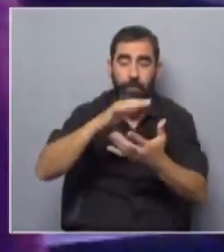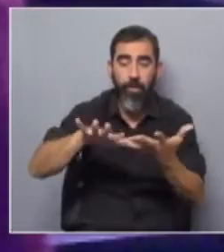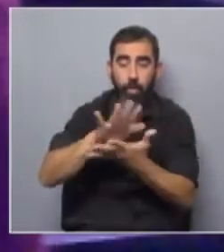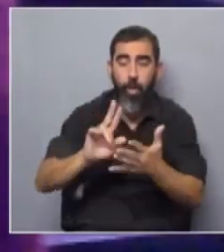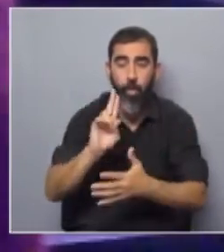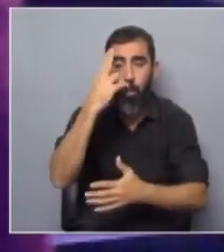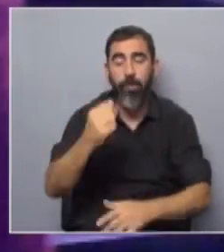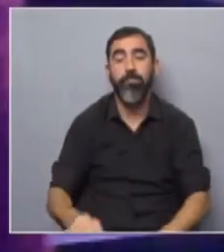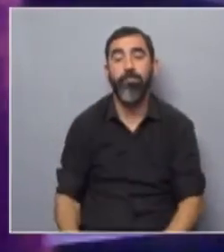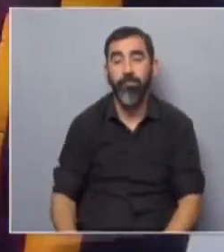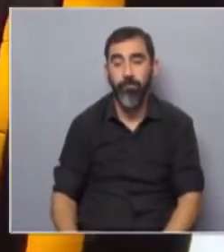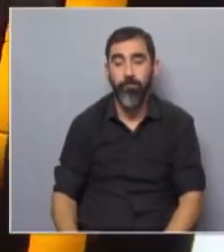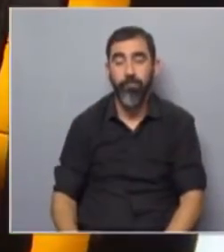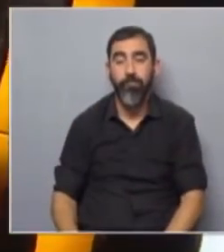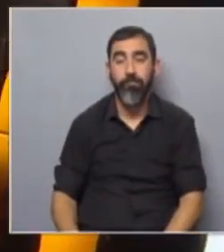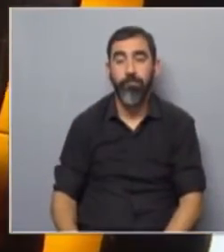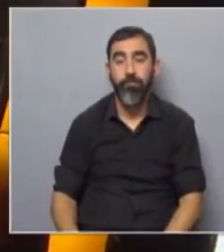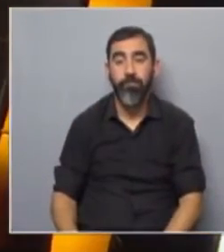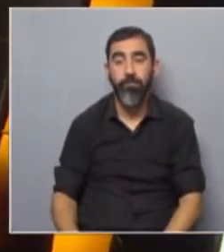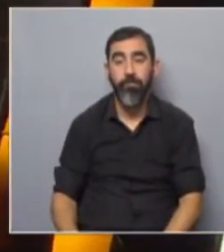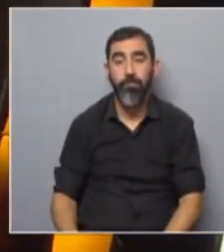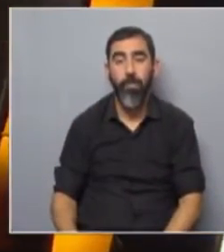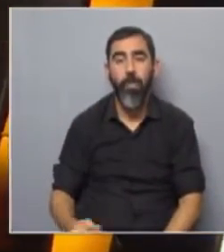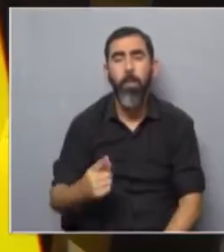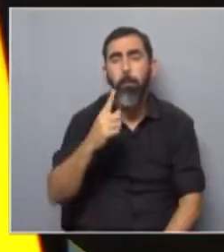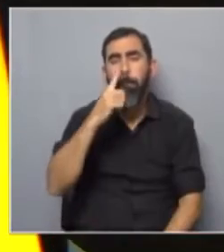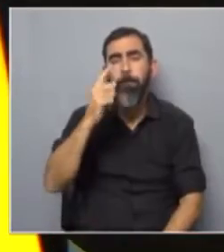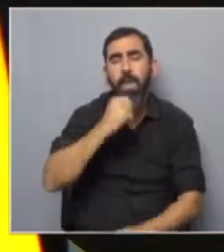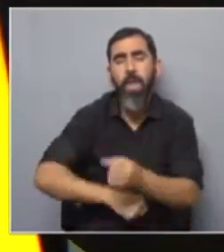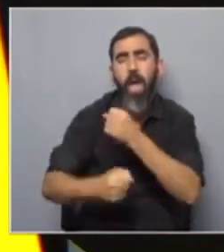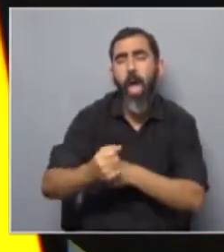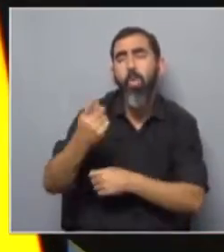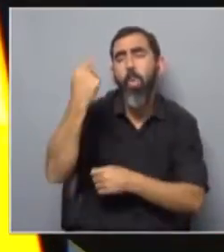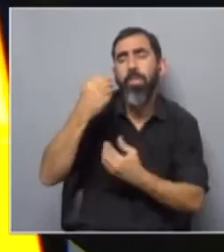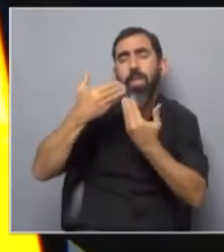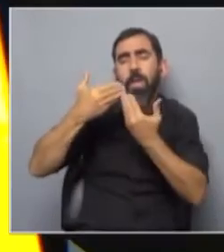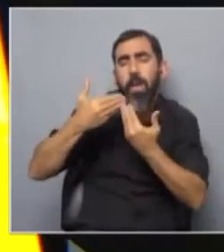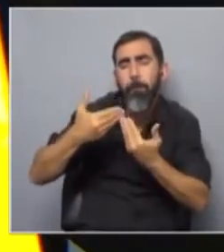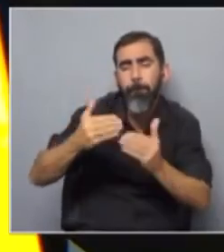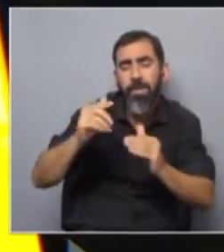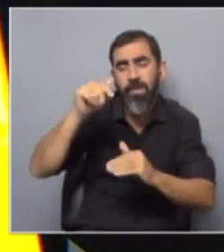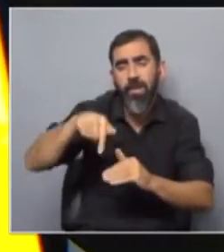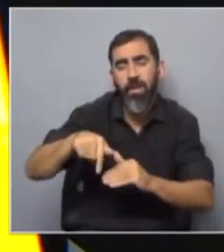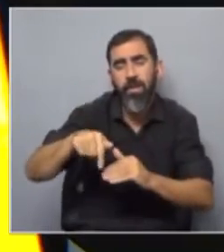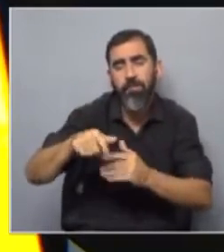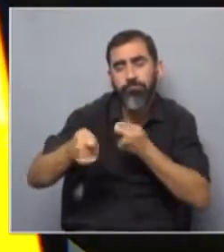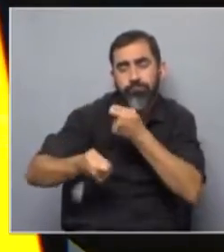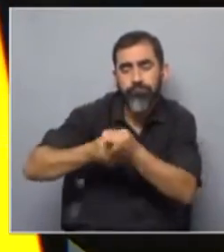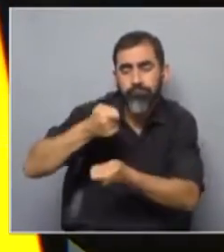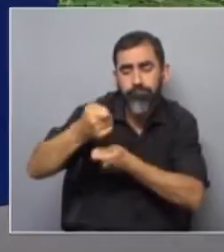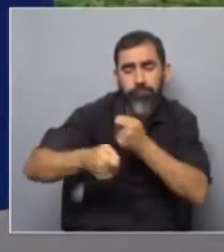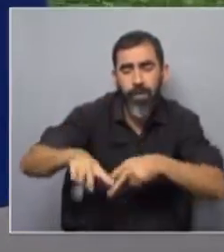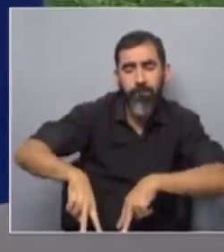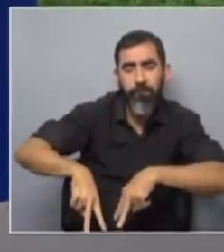país. ¿Cuántos miles de años atrás habrán empezado los que habitaban estas tierras a explorar